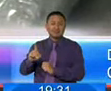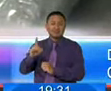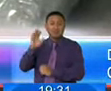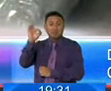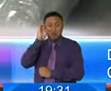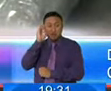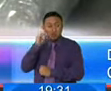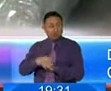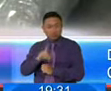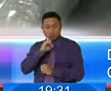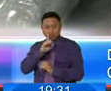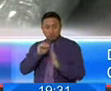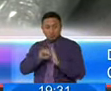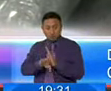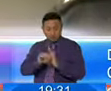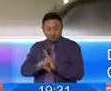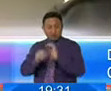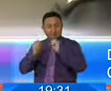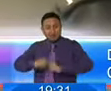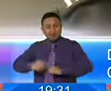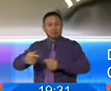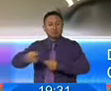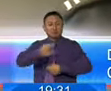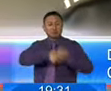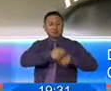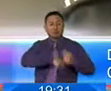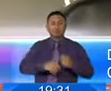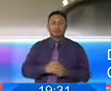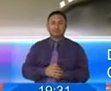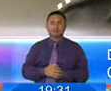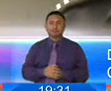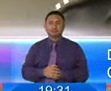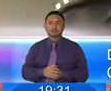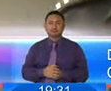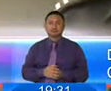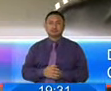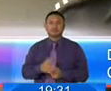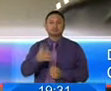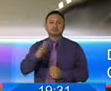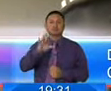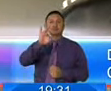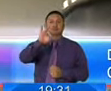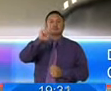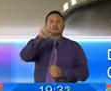y expendio de sustancias ilícitas. Sustancias son aproximadamente